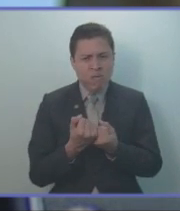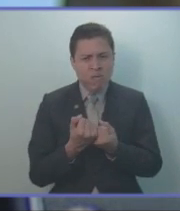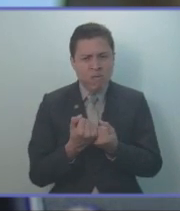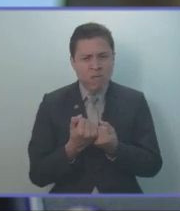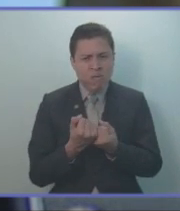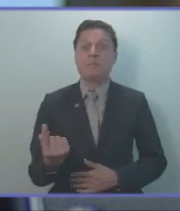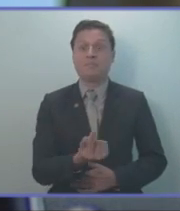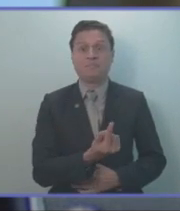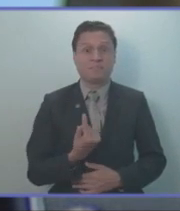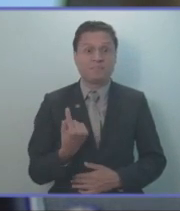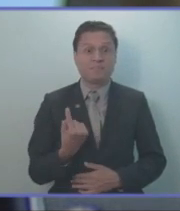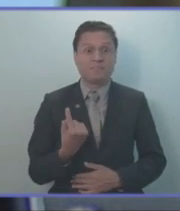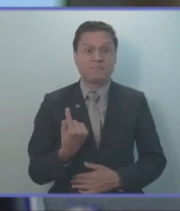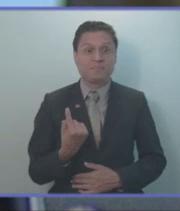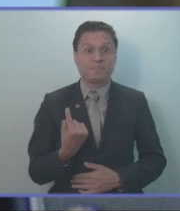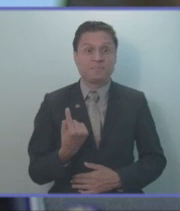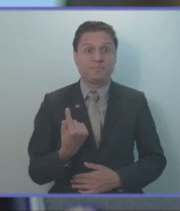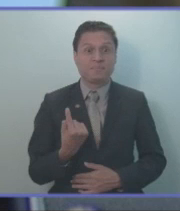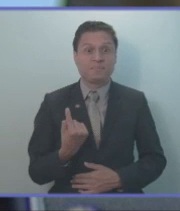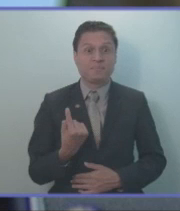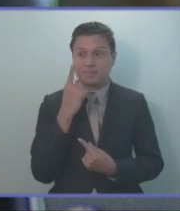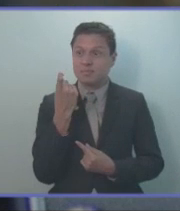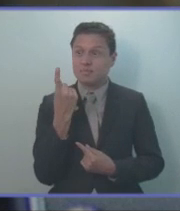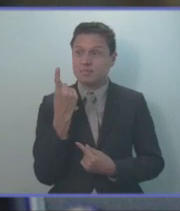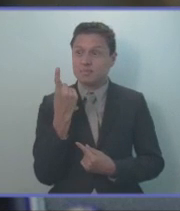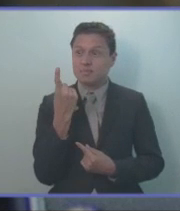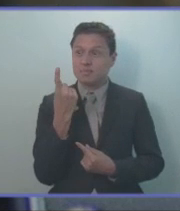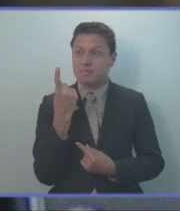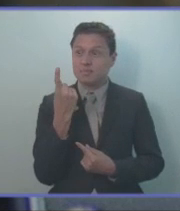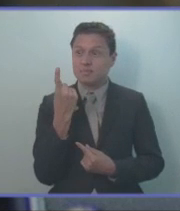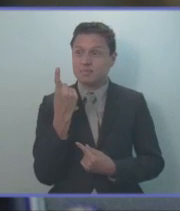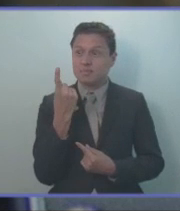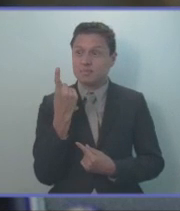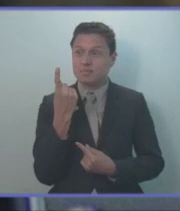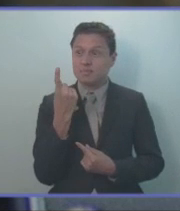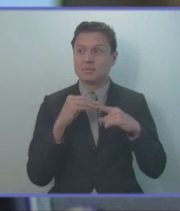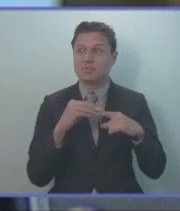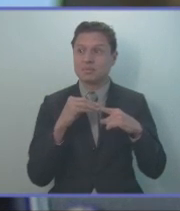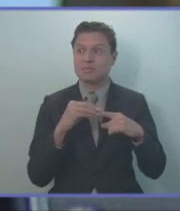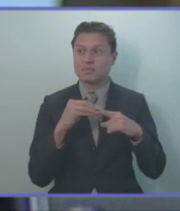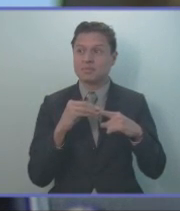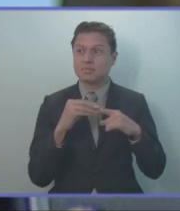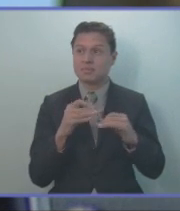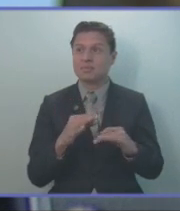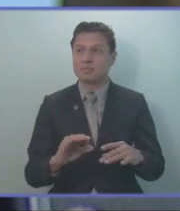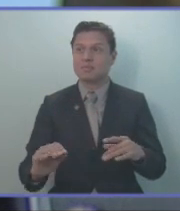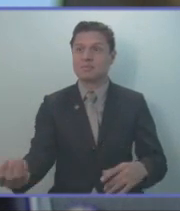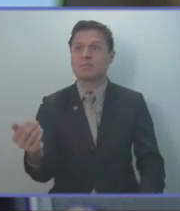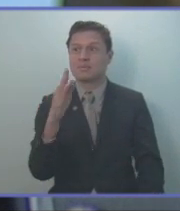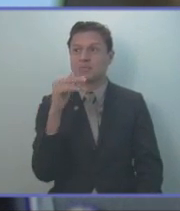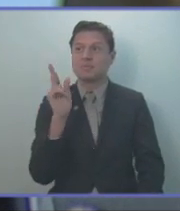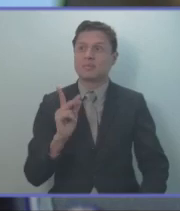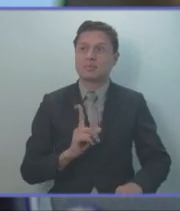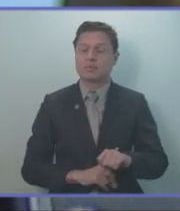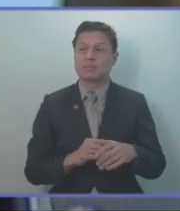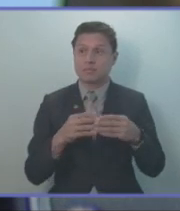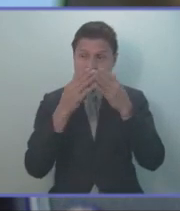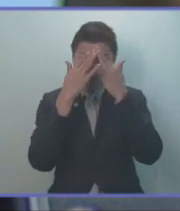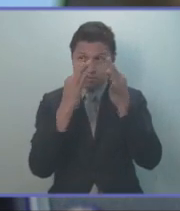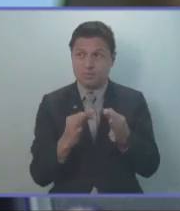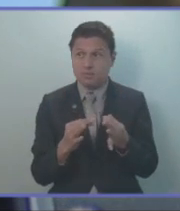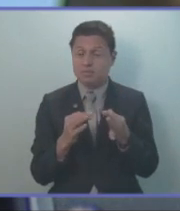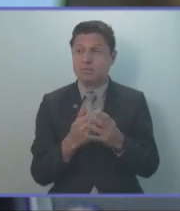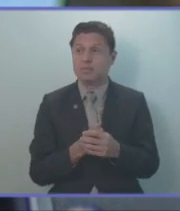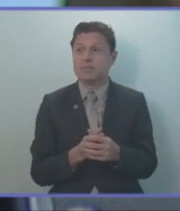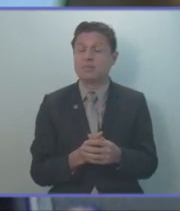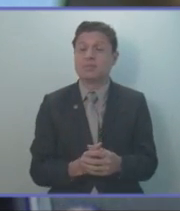de personas en condición irregular, especialmente nuestros compatriotas. Dictamen